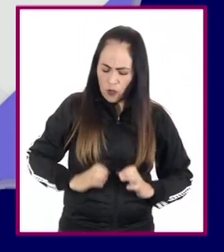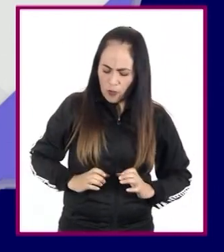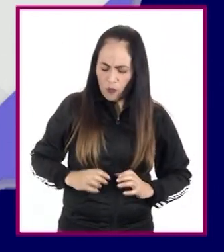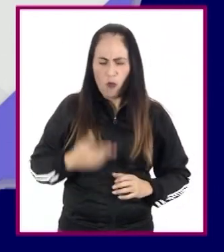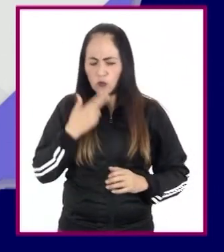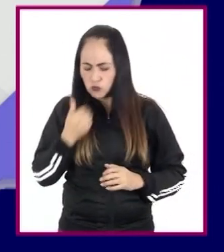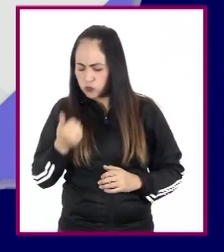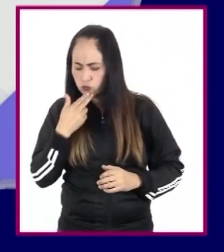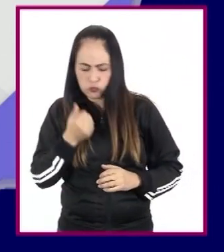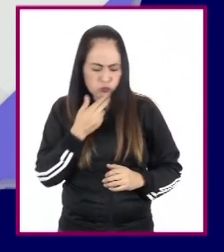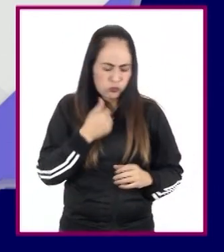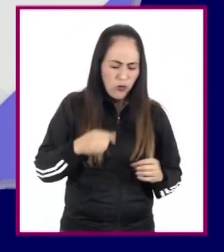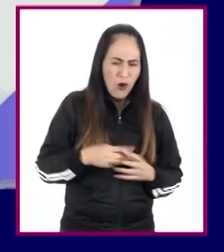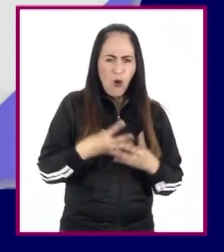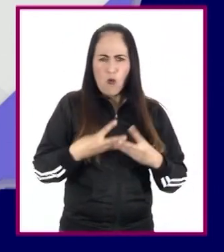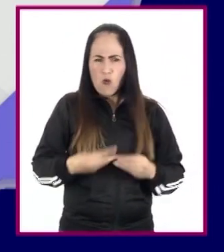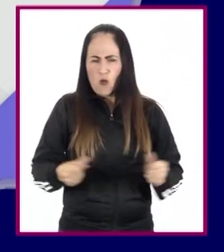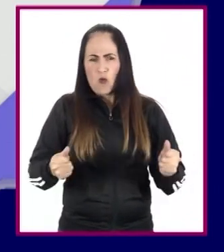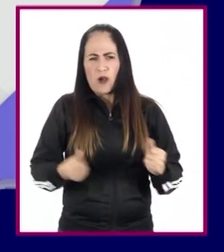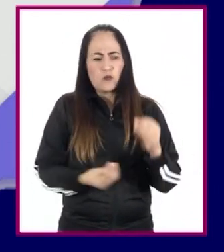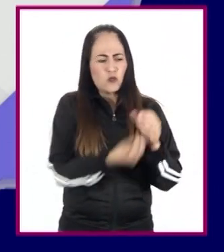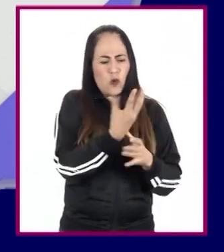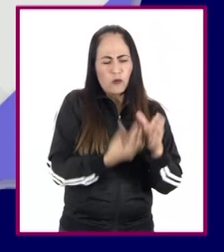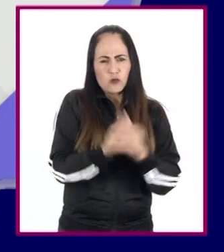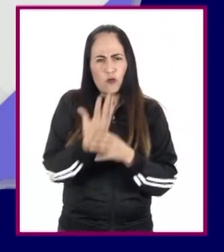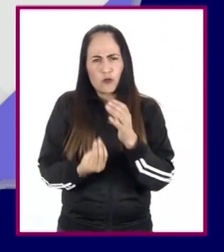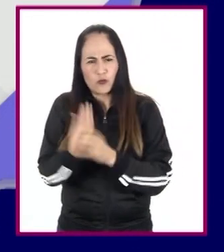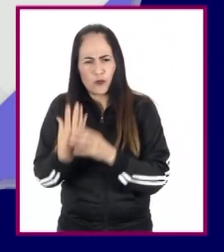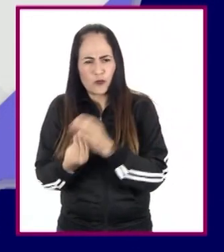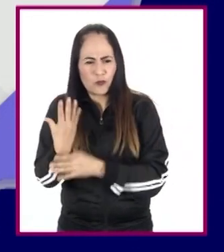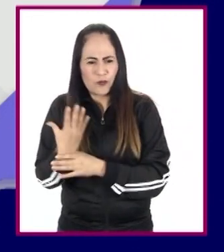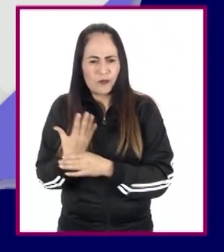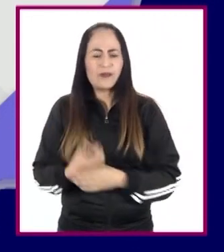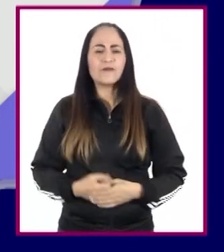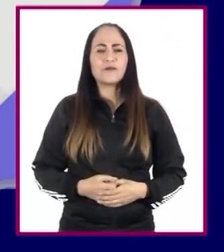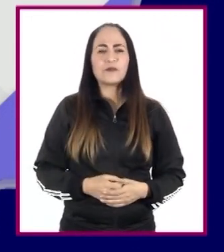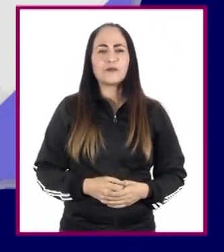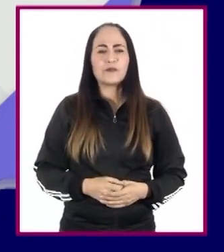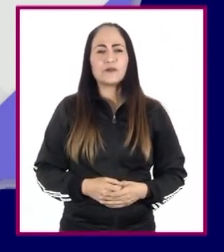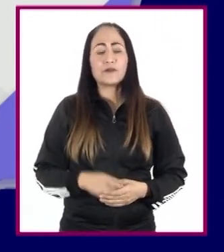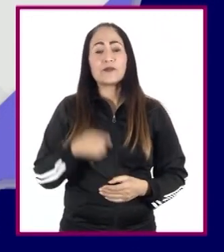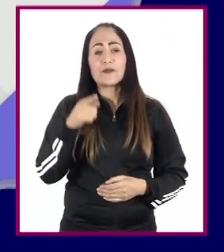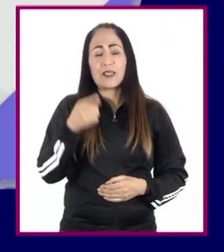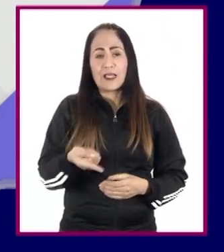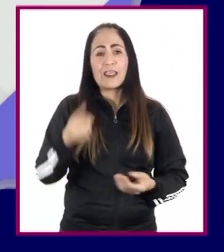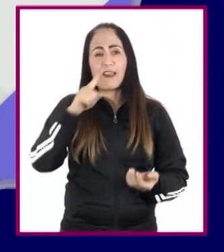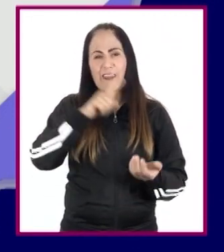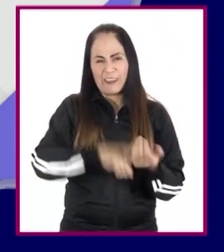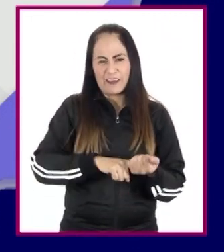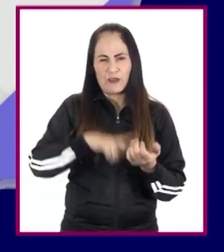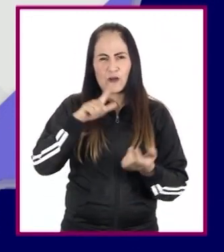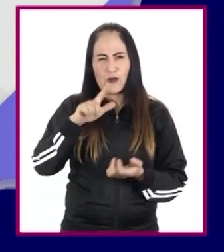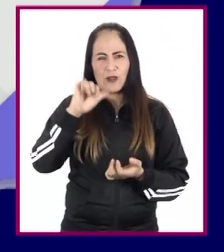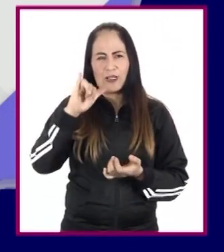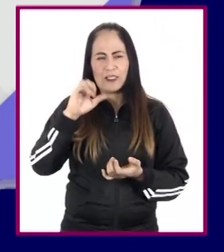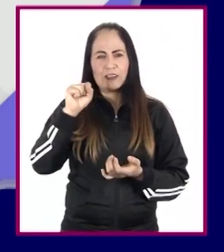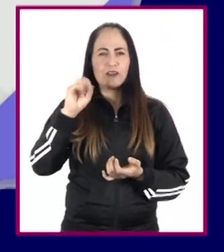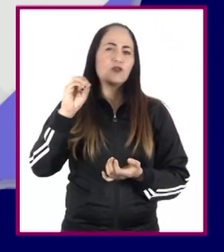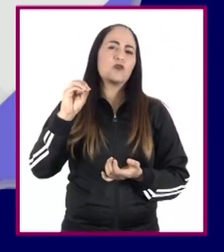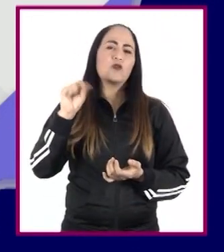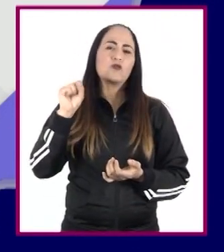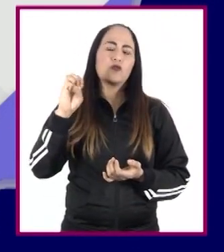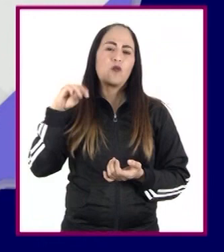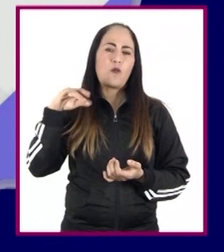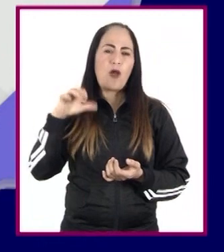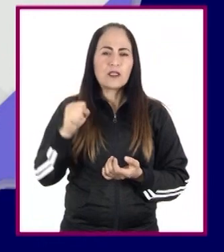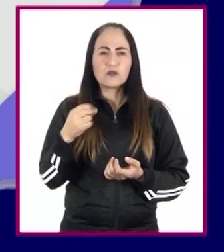necesitan y esto se lleva a cabo gracias a los lisosomas presentes en todas las células, donde se acumulan los residuos o partes de la célula